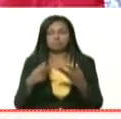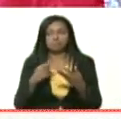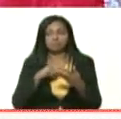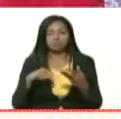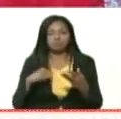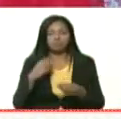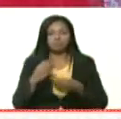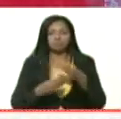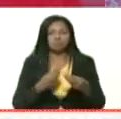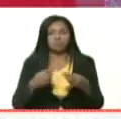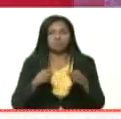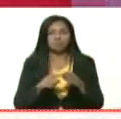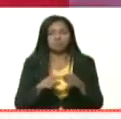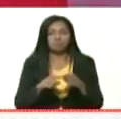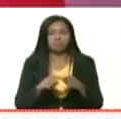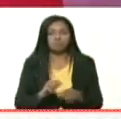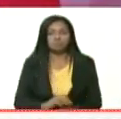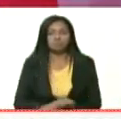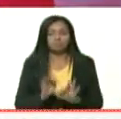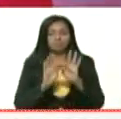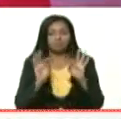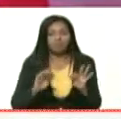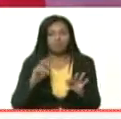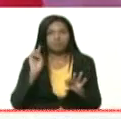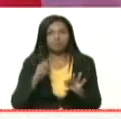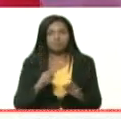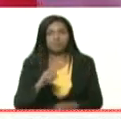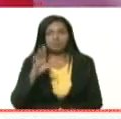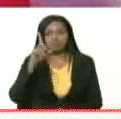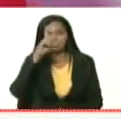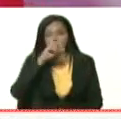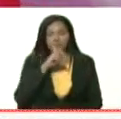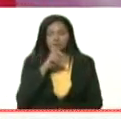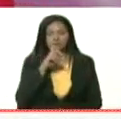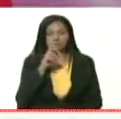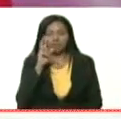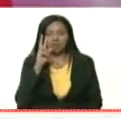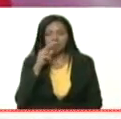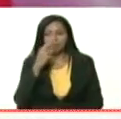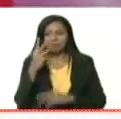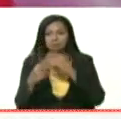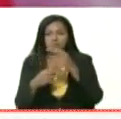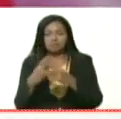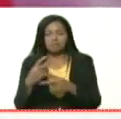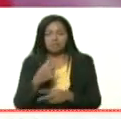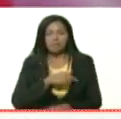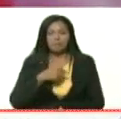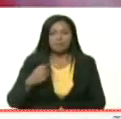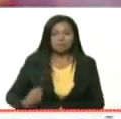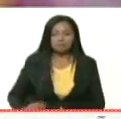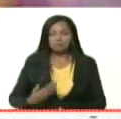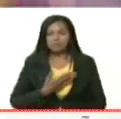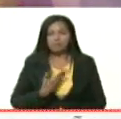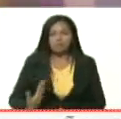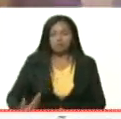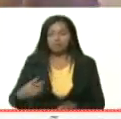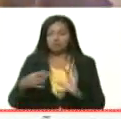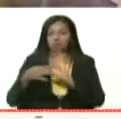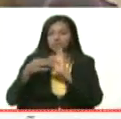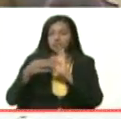hecho en el transcurso de estos 5 años desde la visita del presidente Xi Jinping y la elevación de nuestras